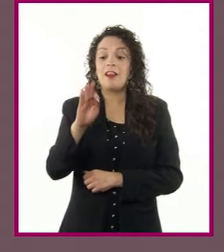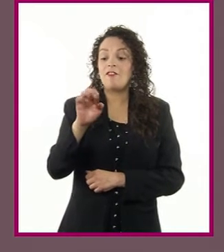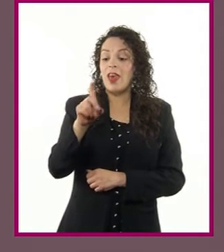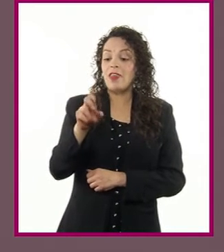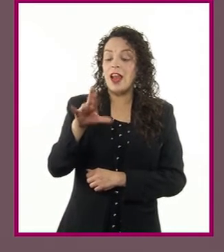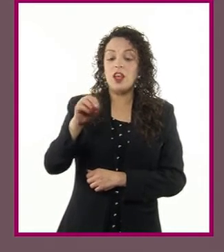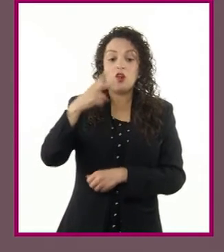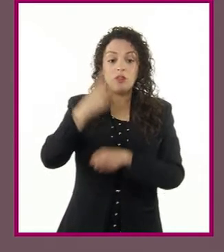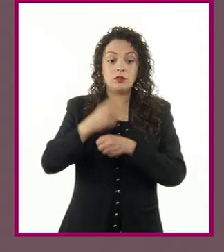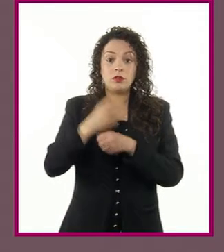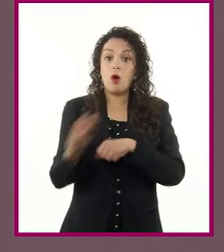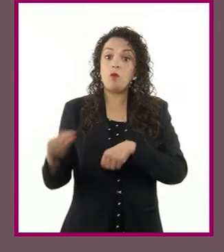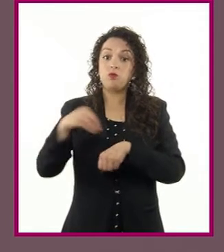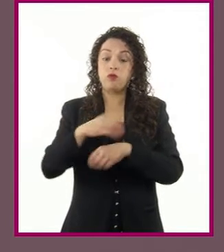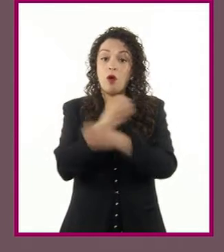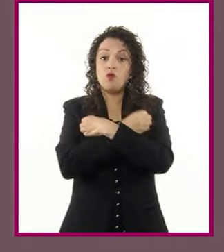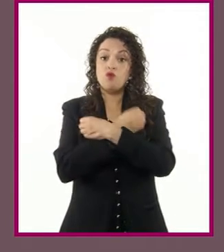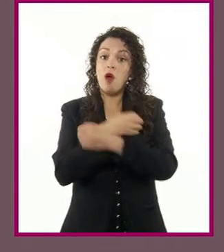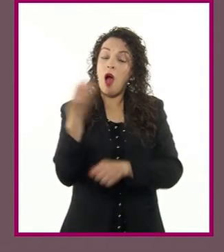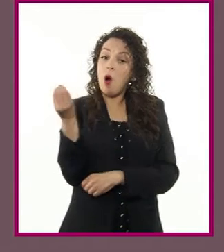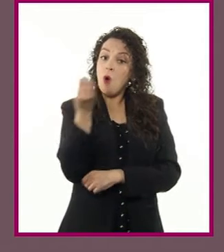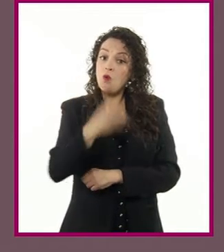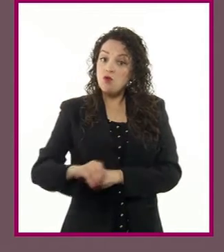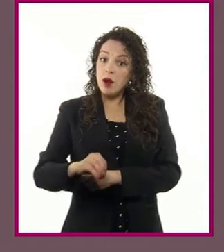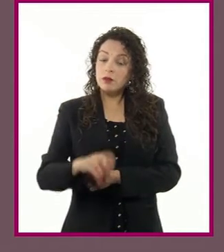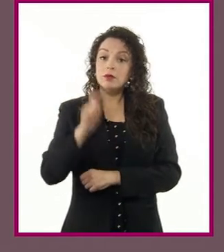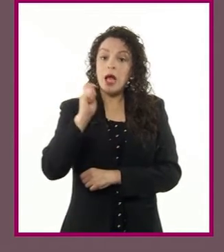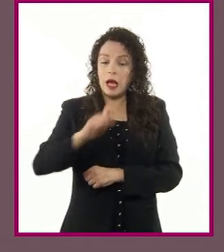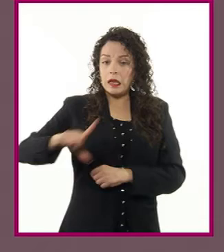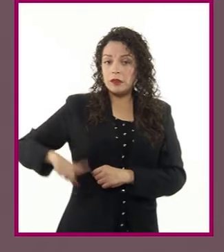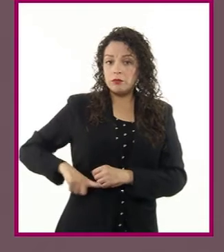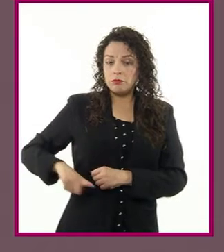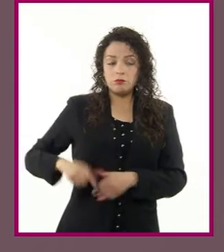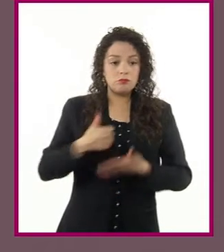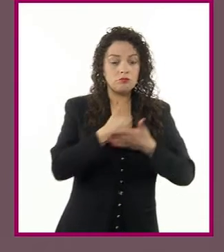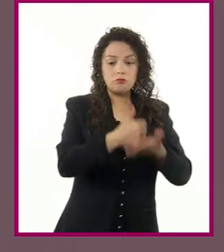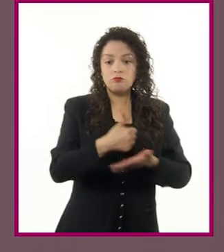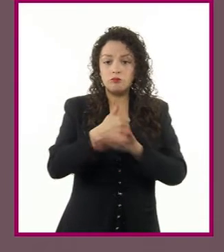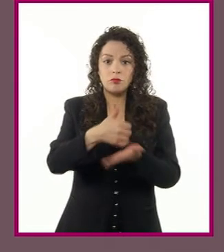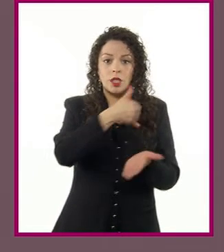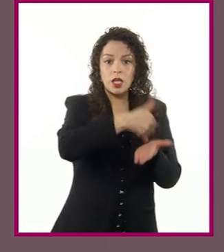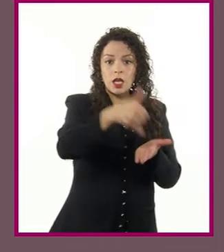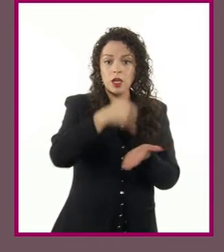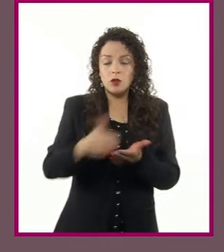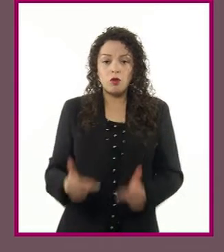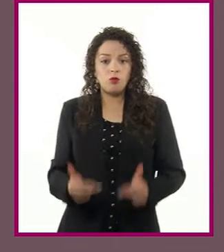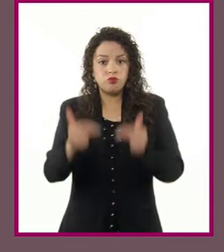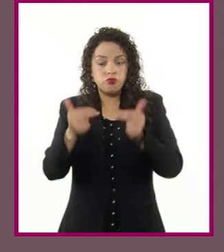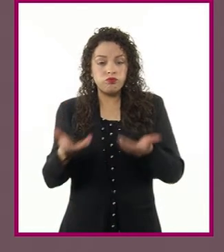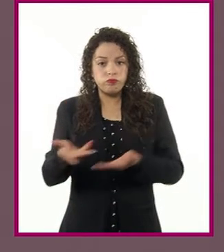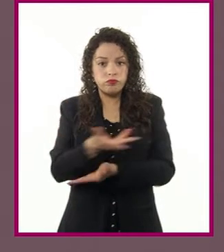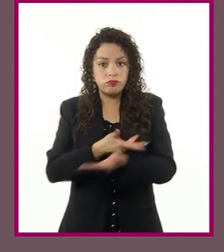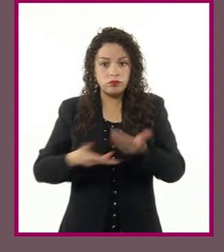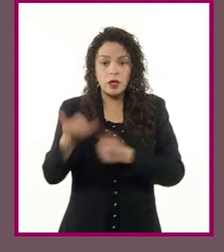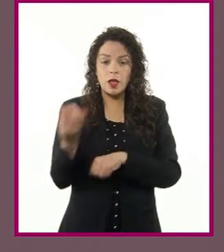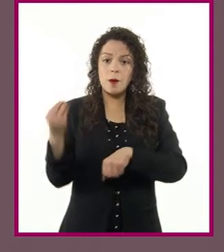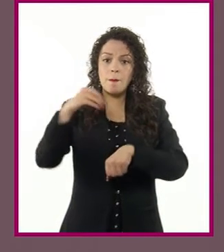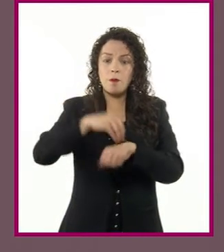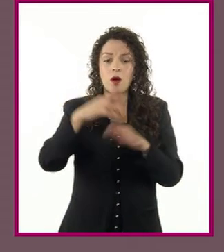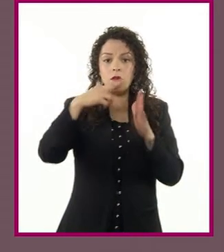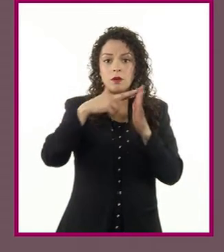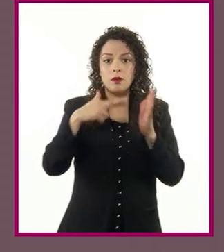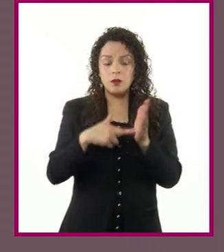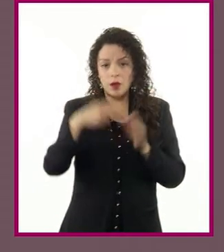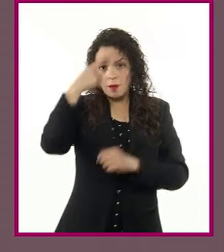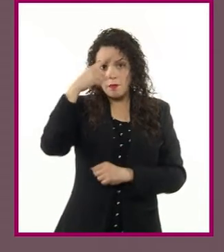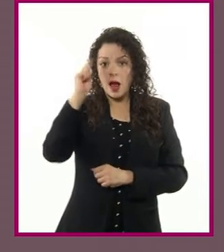educación obligatoria, fomentó las obras públicas, la agricultura, el comercio y consolidó reformas que humanizaron las